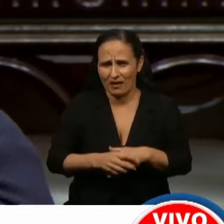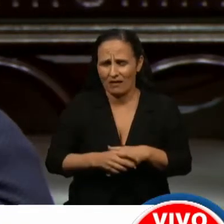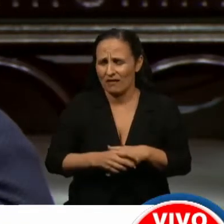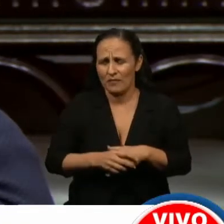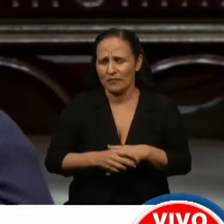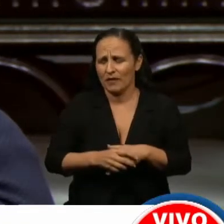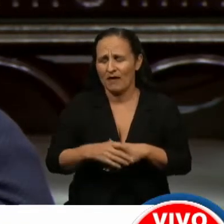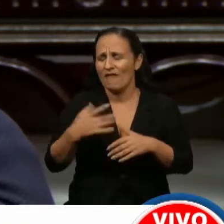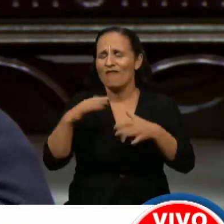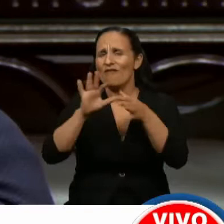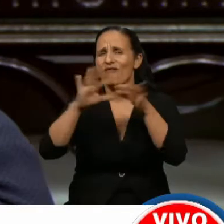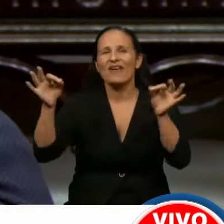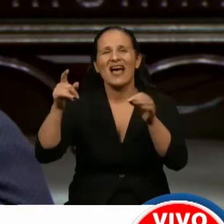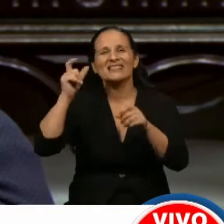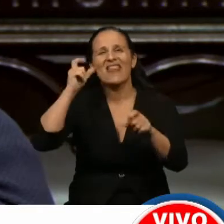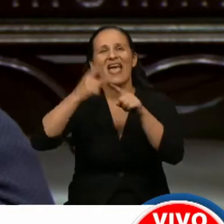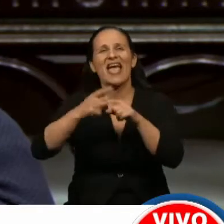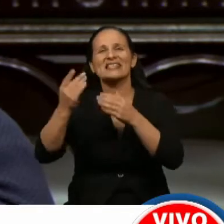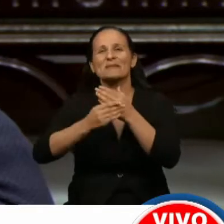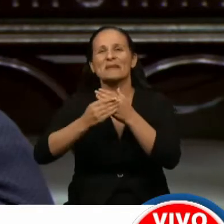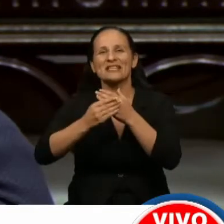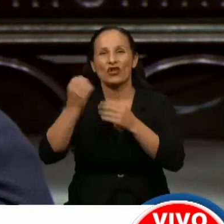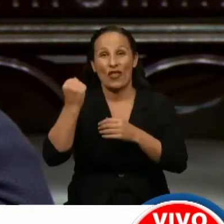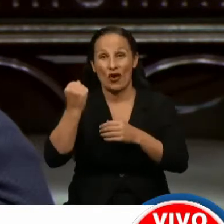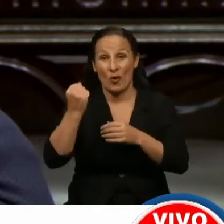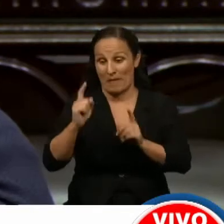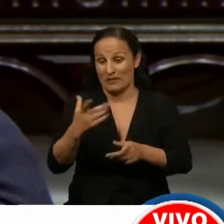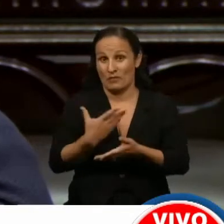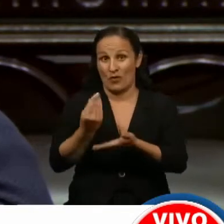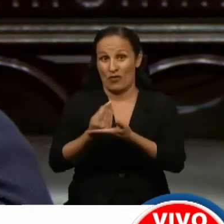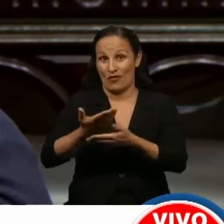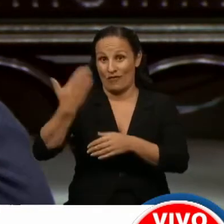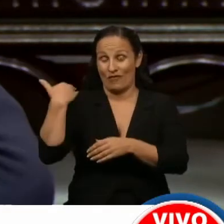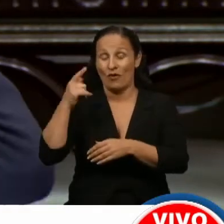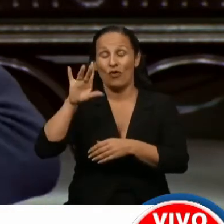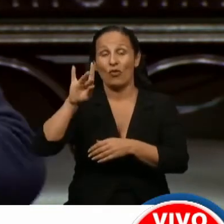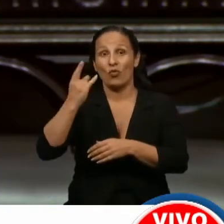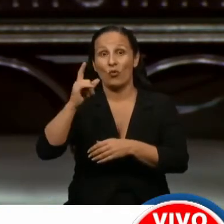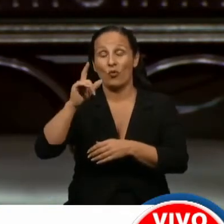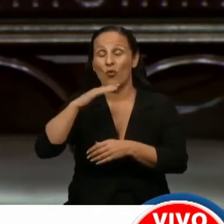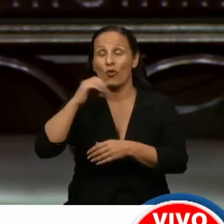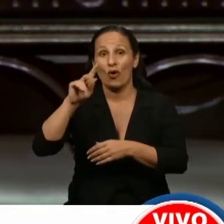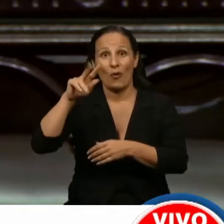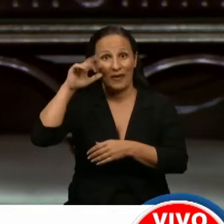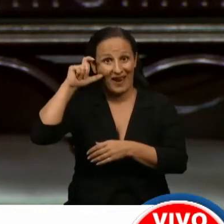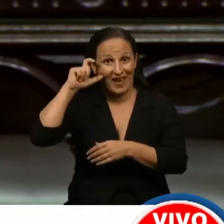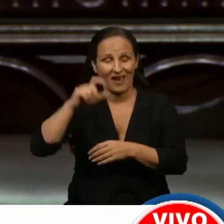las frases de un ex ministro de Economía del anterior gobierno, Nicolás Duchovne, que por